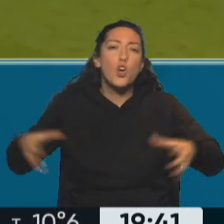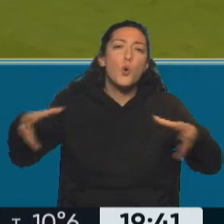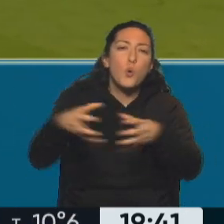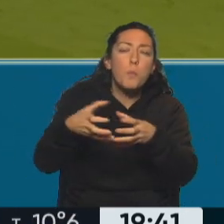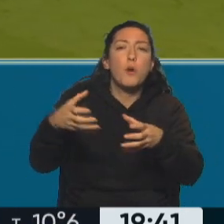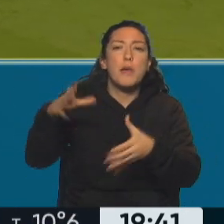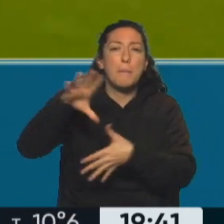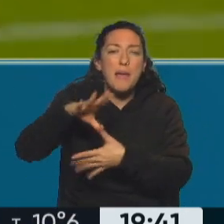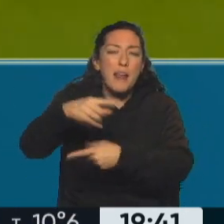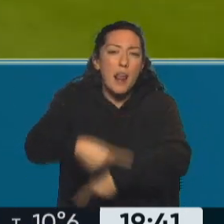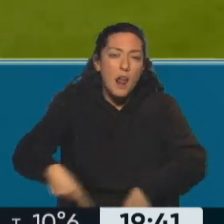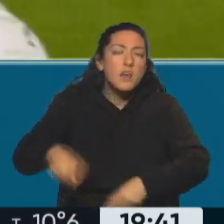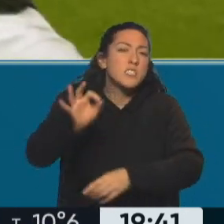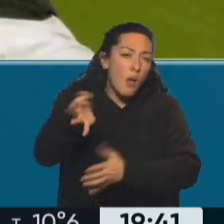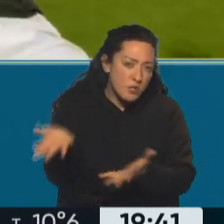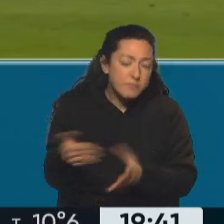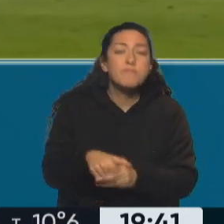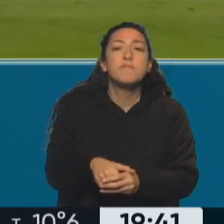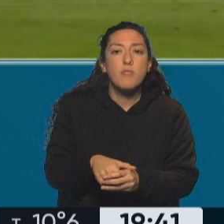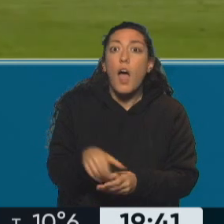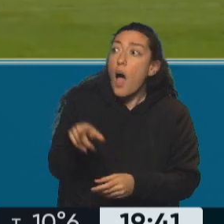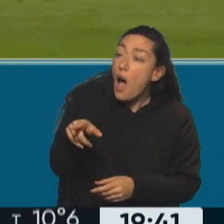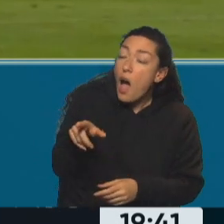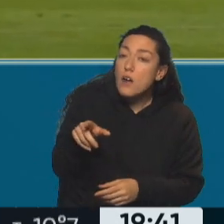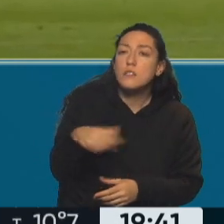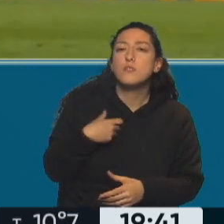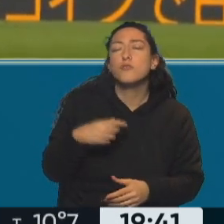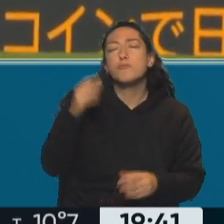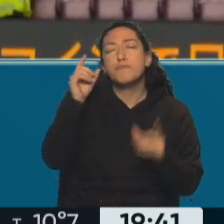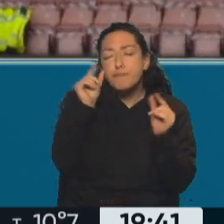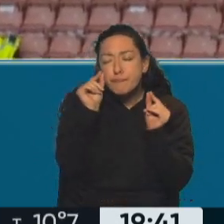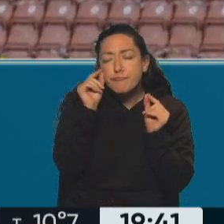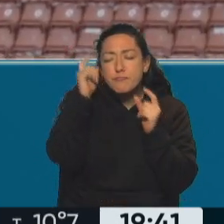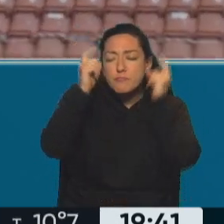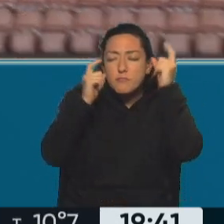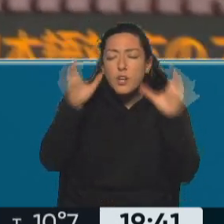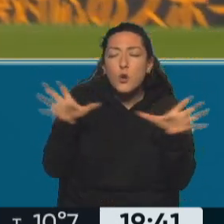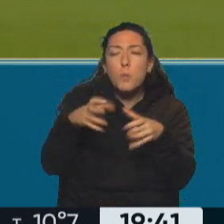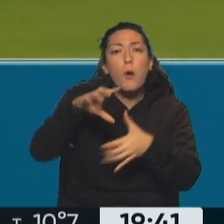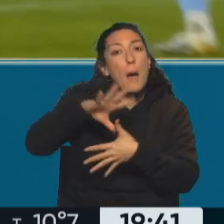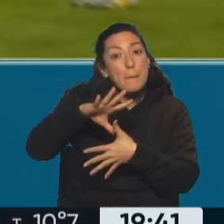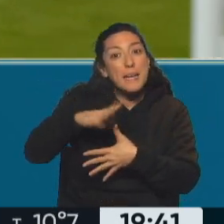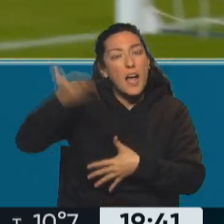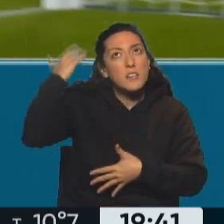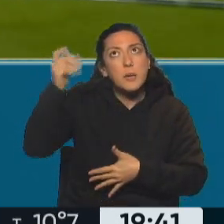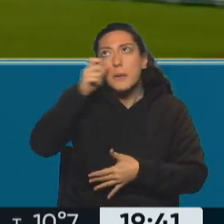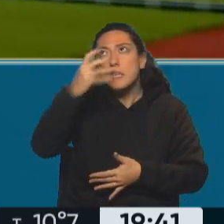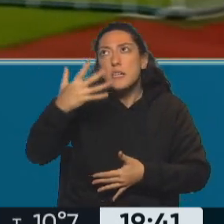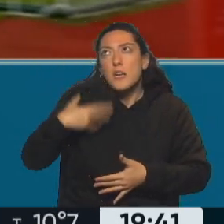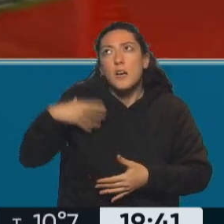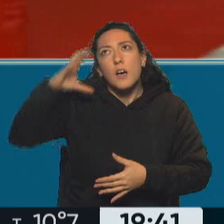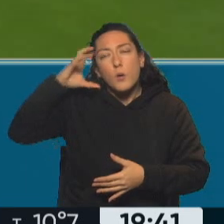América también. Hasta ahí, mira. Matías Patanián. Cierro los ojos. Sí. Y era el Grupo América hace 25, ¿te acordás, Mauri? Sí. Y